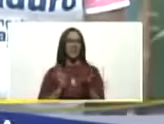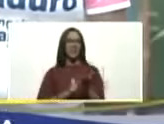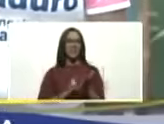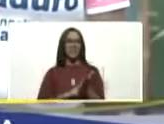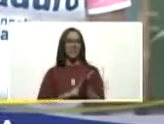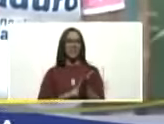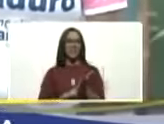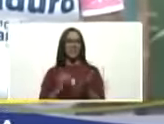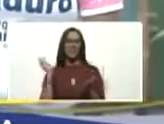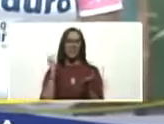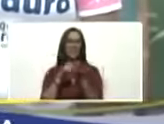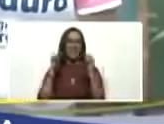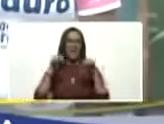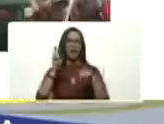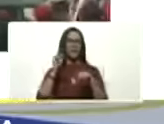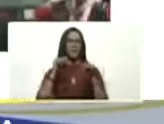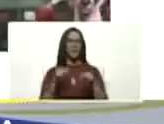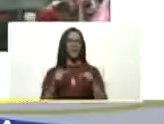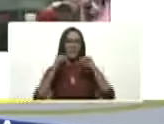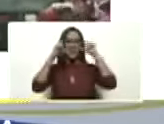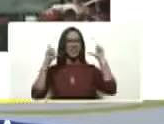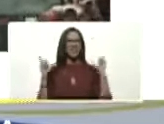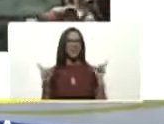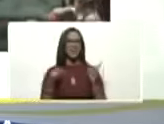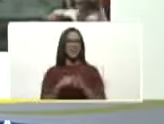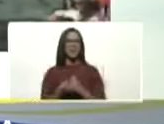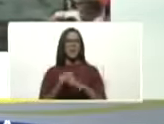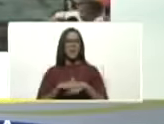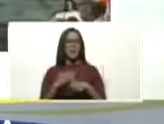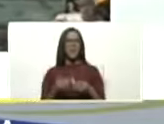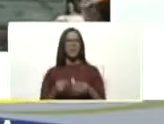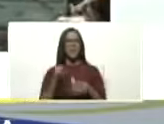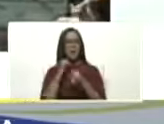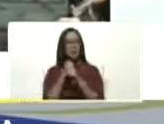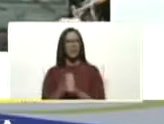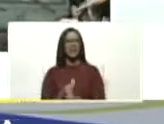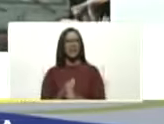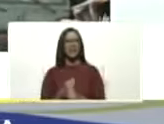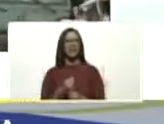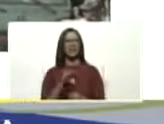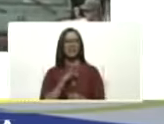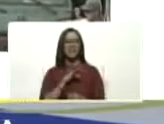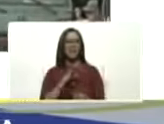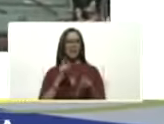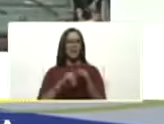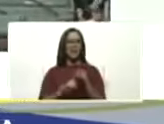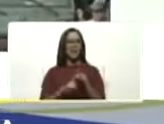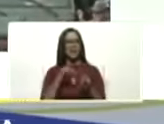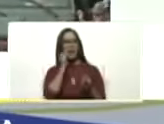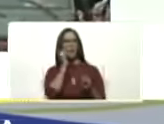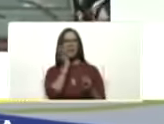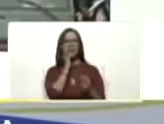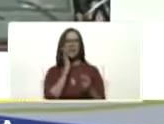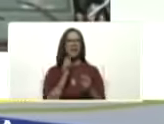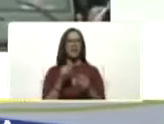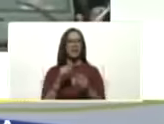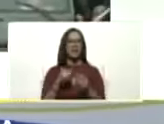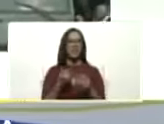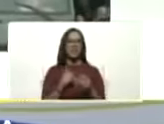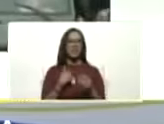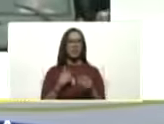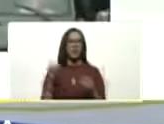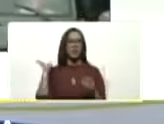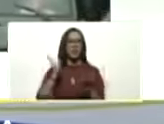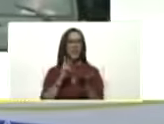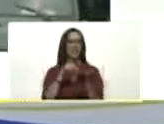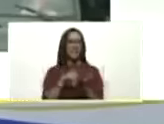la llegada de usted acá fue una sorpresa. Porque esperábamos a la señora Cilia, la madrina de acá, y yo me vine hasta